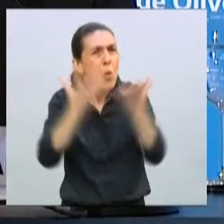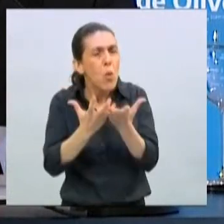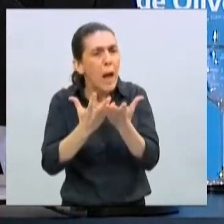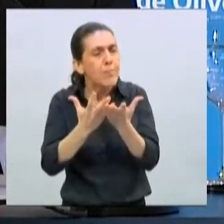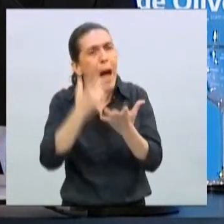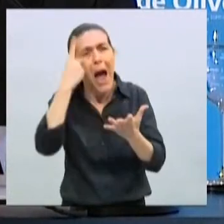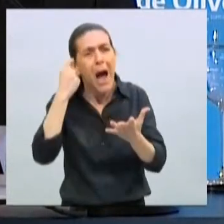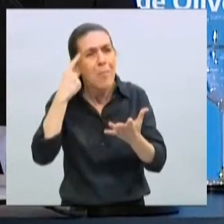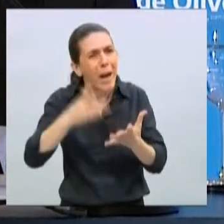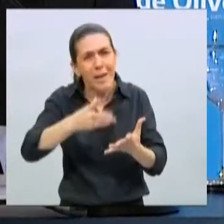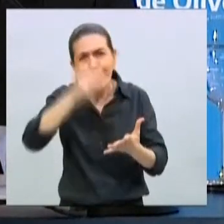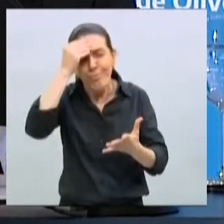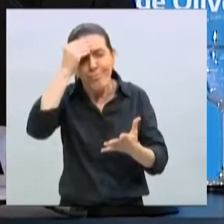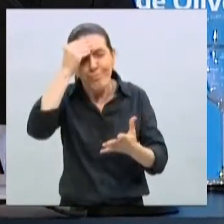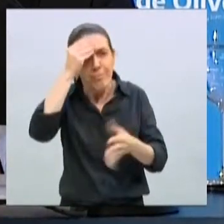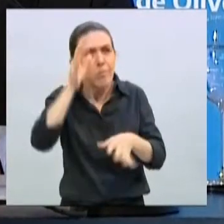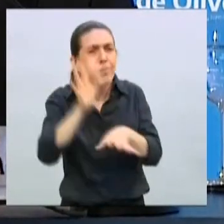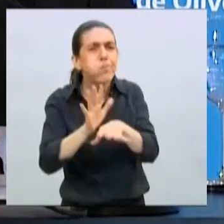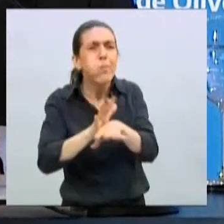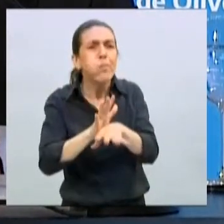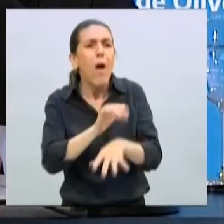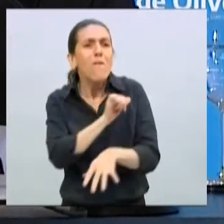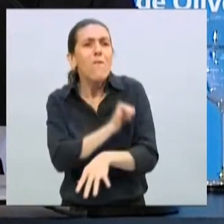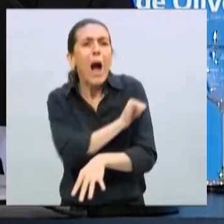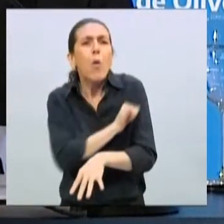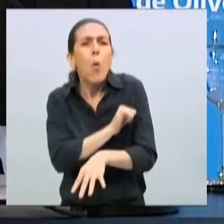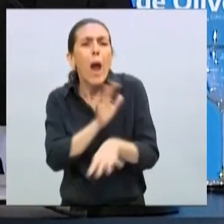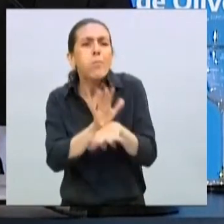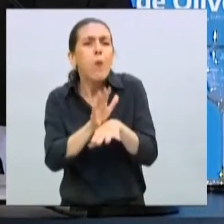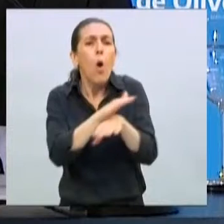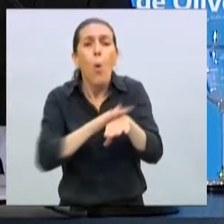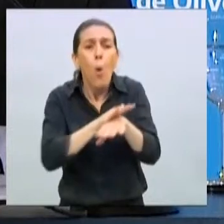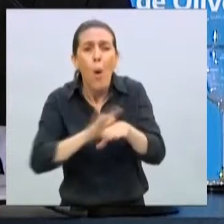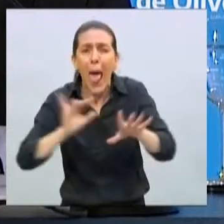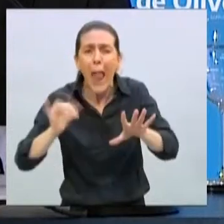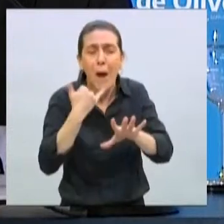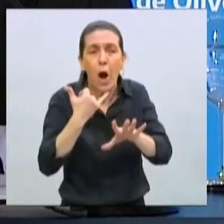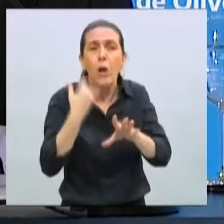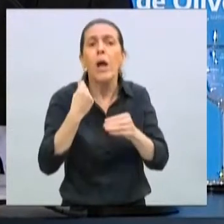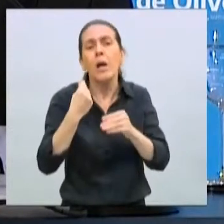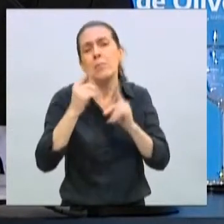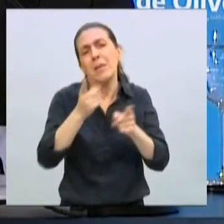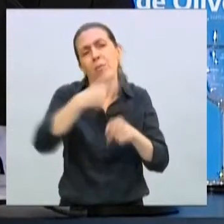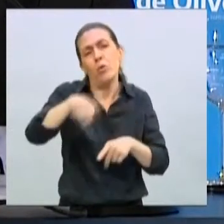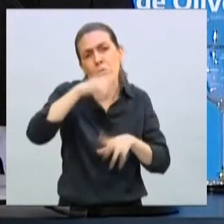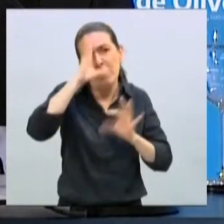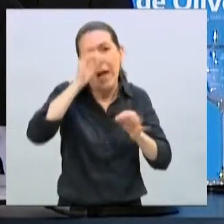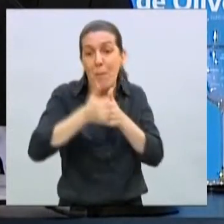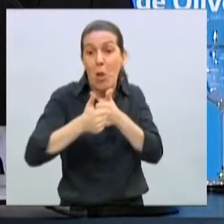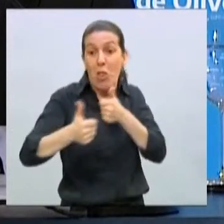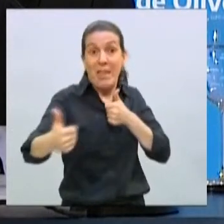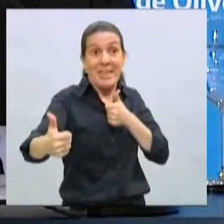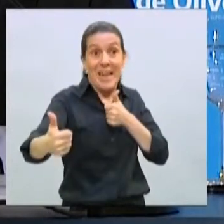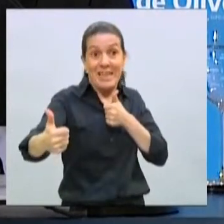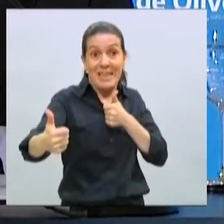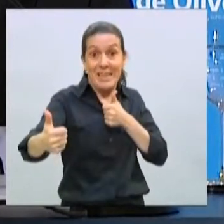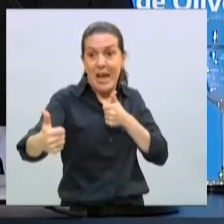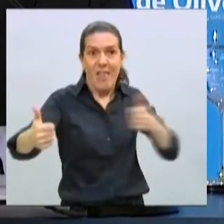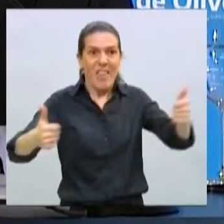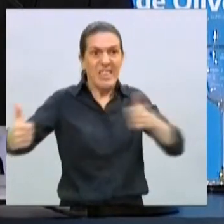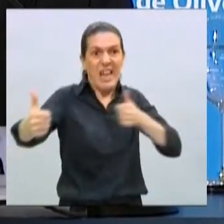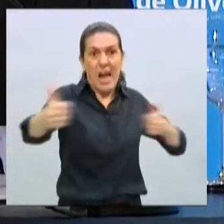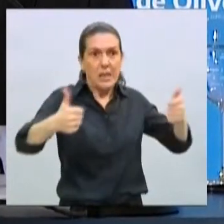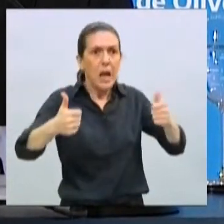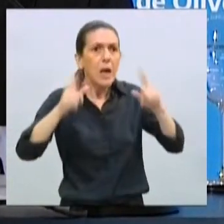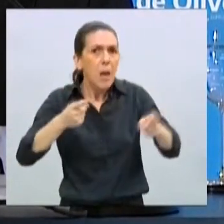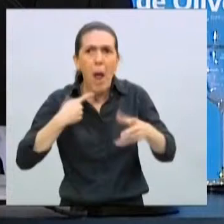vacuna es, por un lado, obviamente, las medidas de distanciamiento, lo que conocemos, pero es la solidaridad,